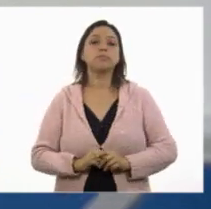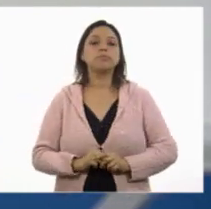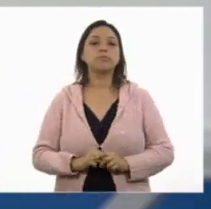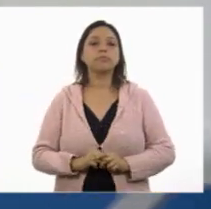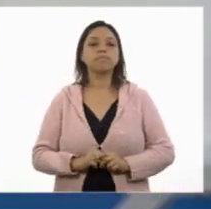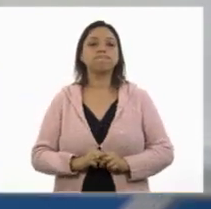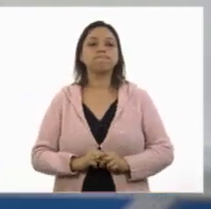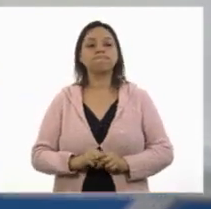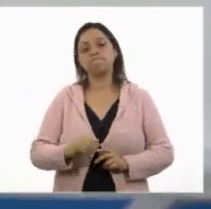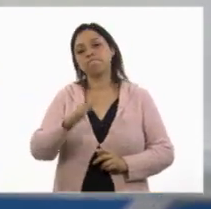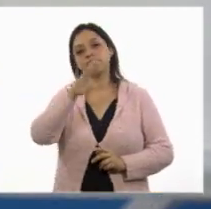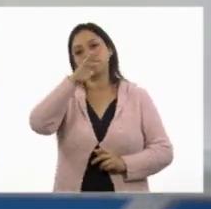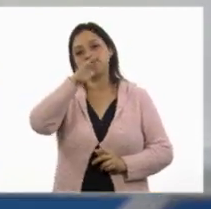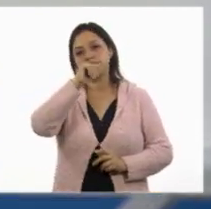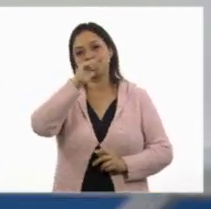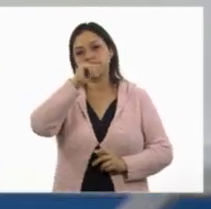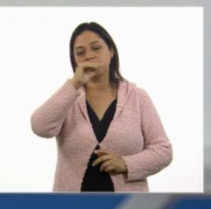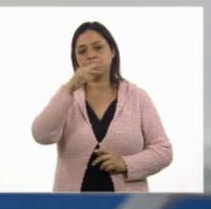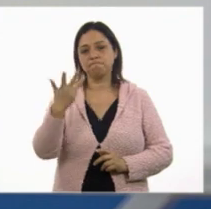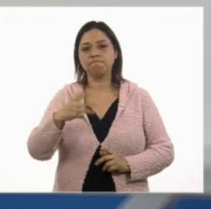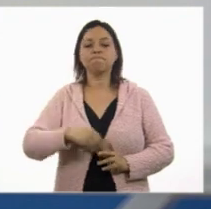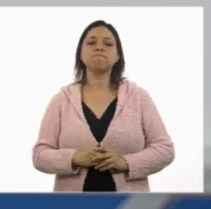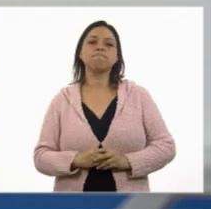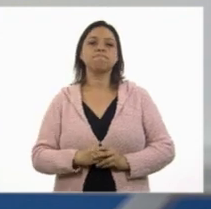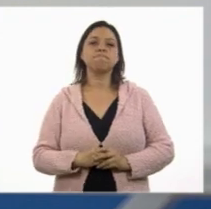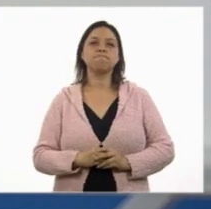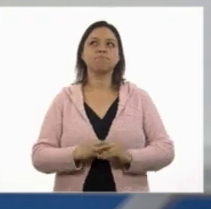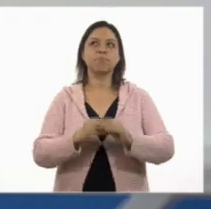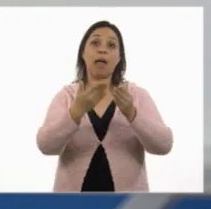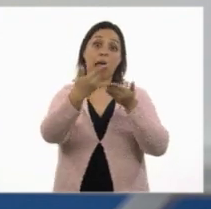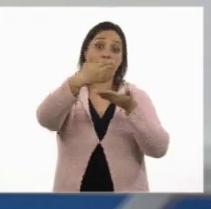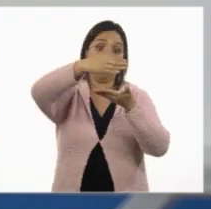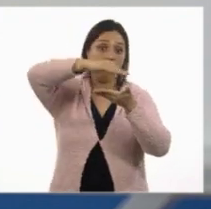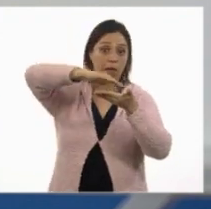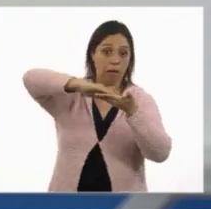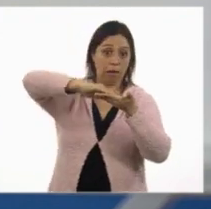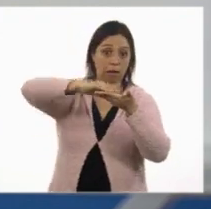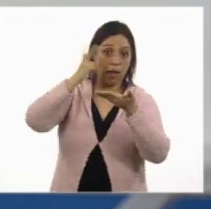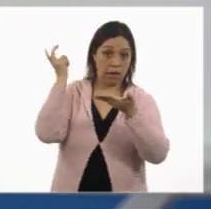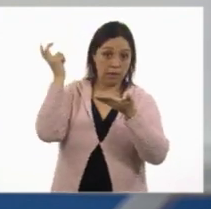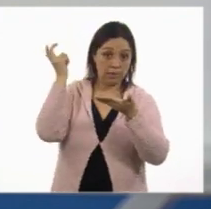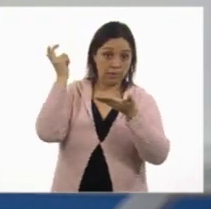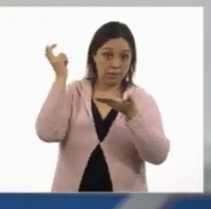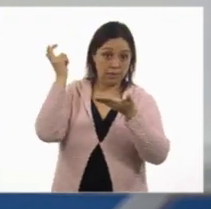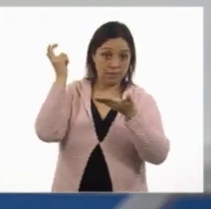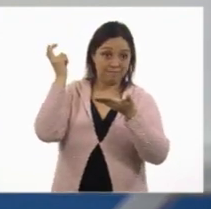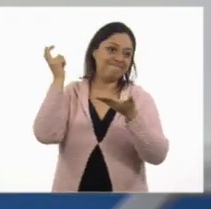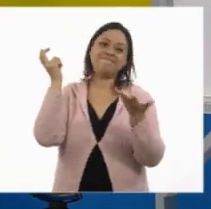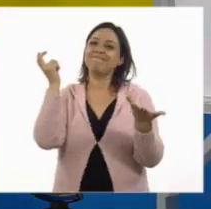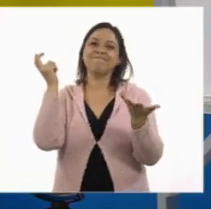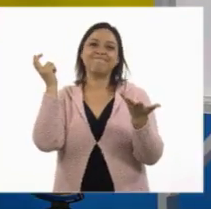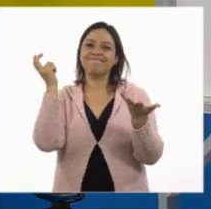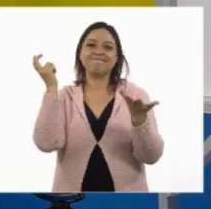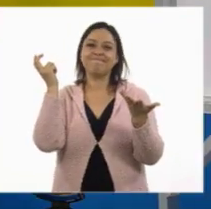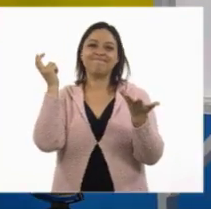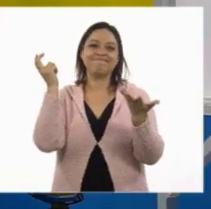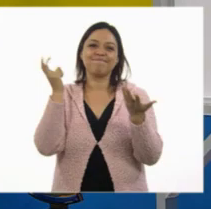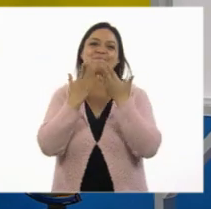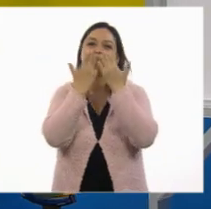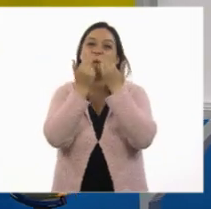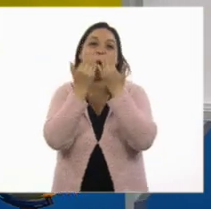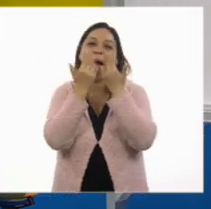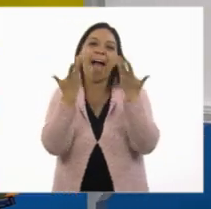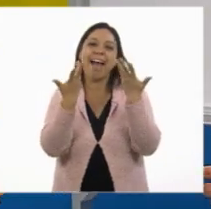Me sobra una parte más grande. Y así más grande. Efectivamente, No, tiene este no